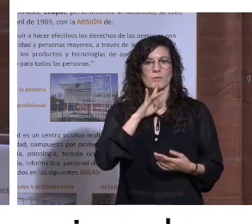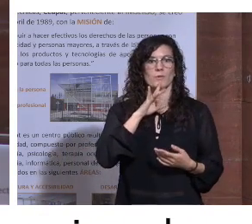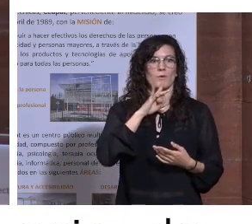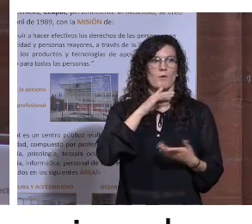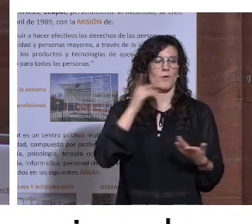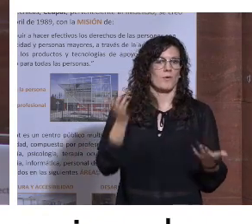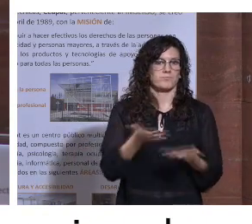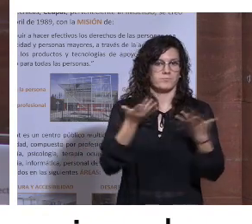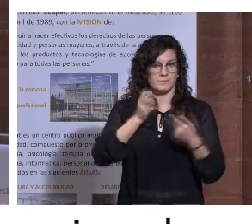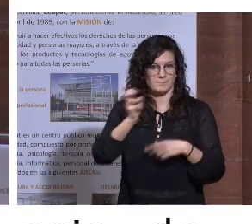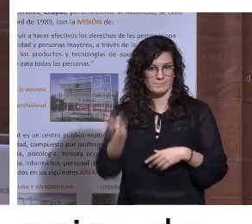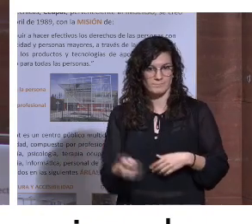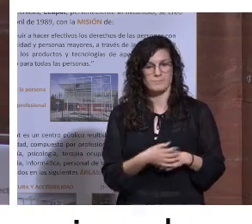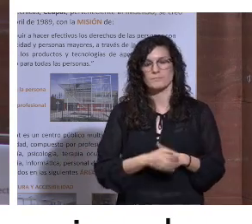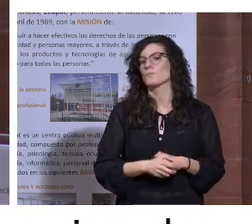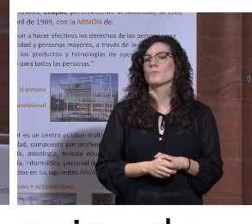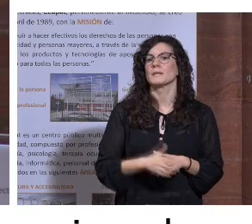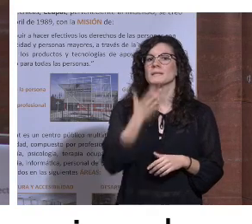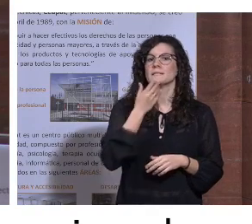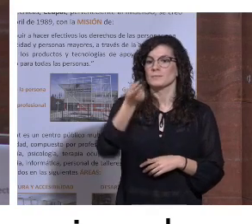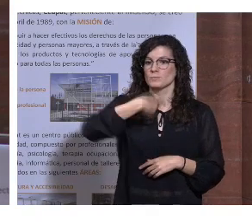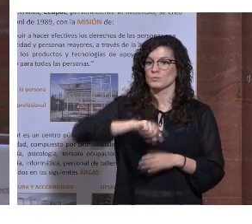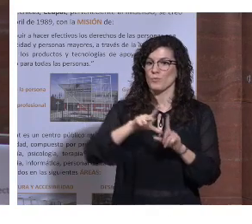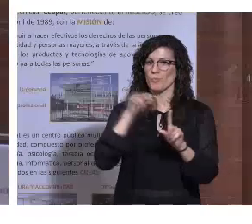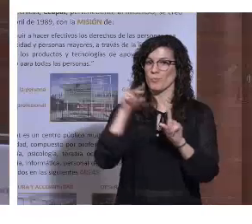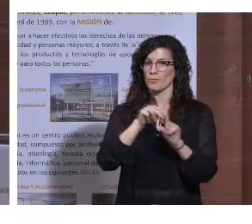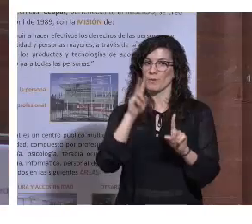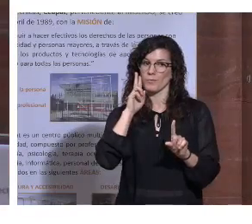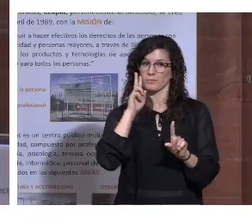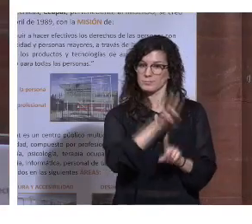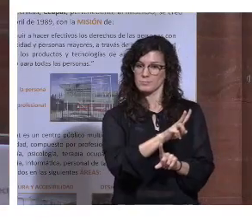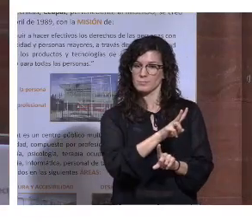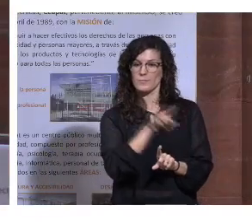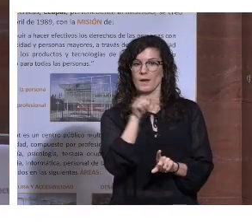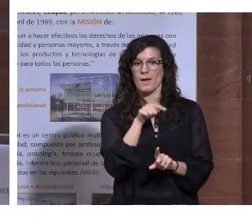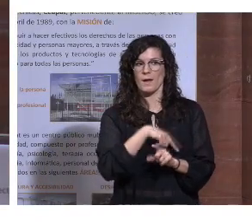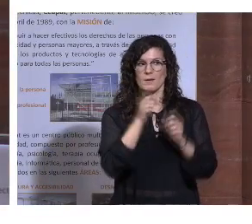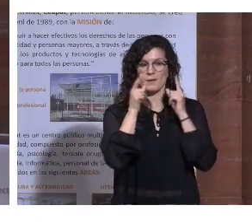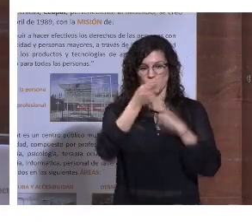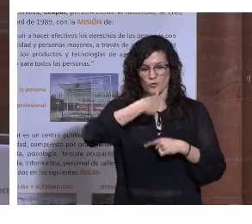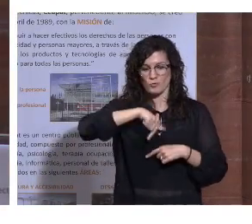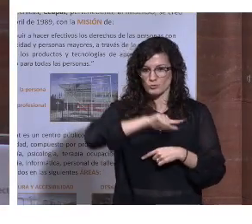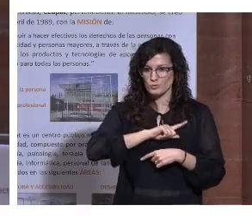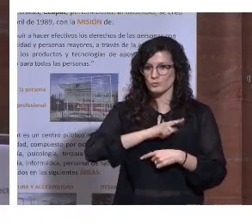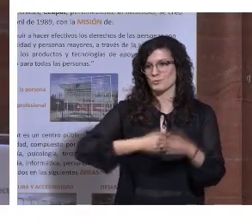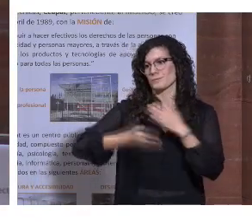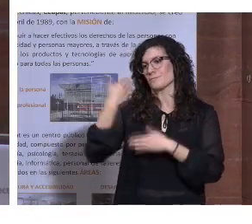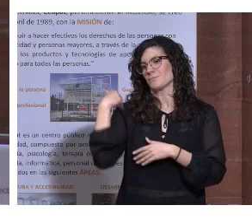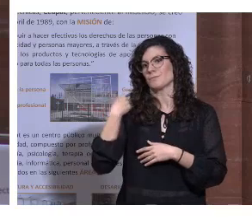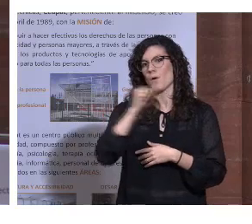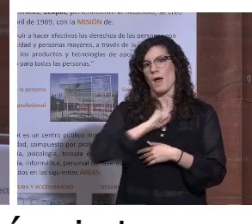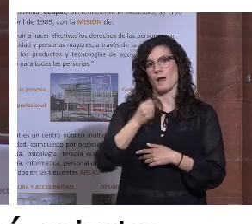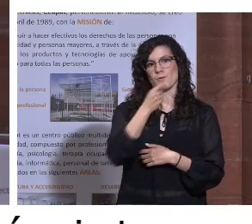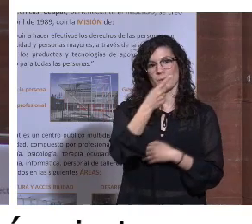de. ¿Mm? Y si vierais un vídeo, ahí veis qué pinta teníamos el 89